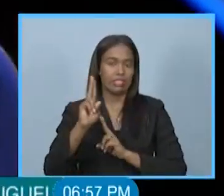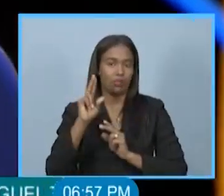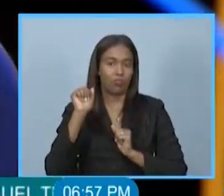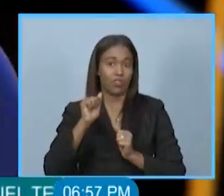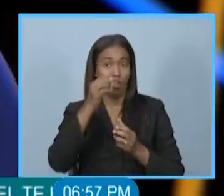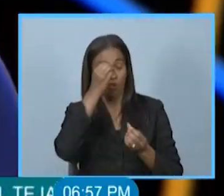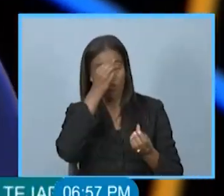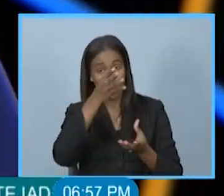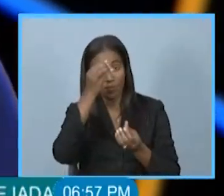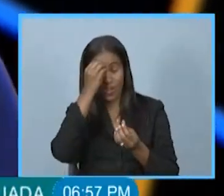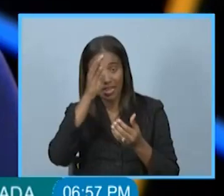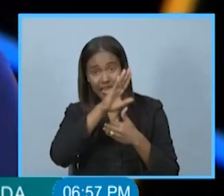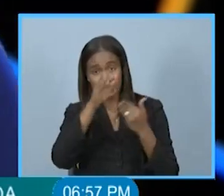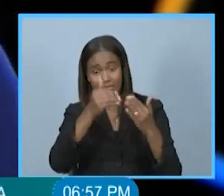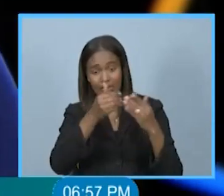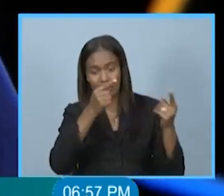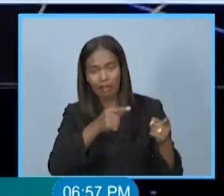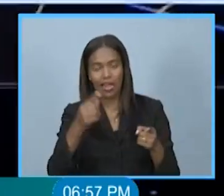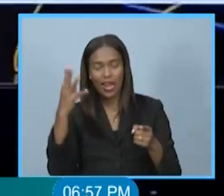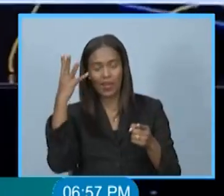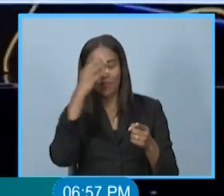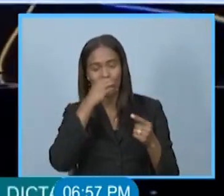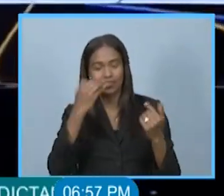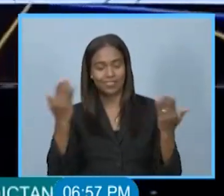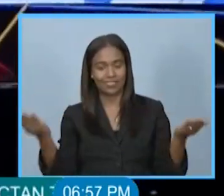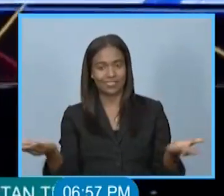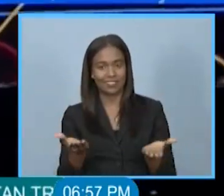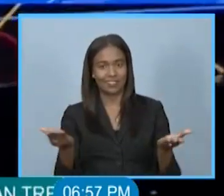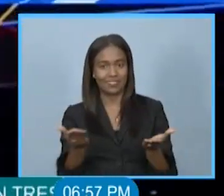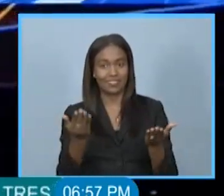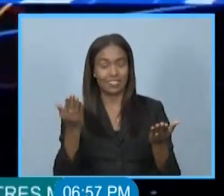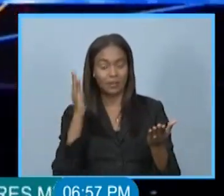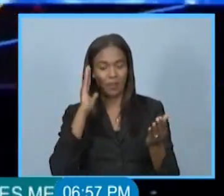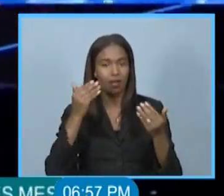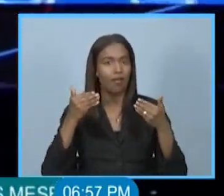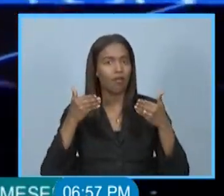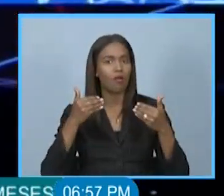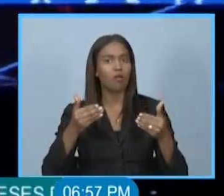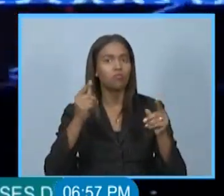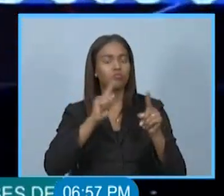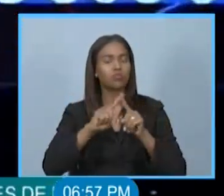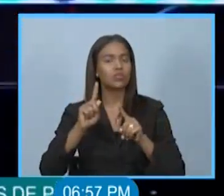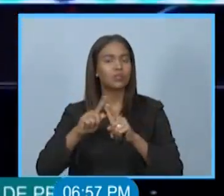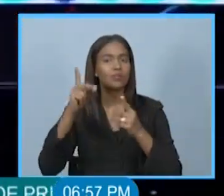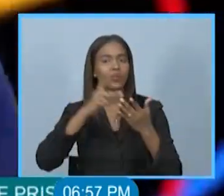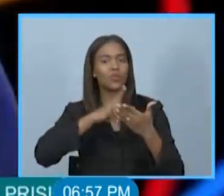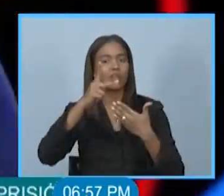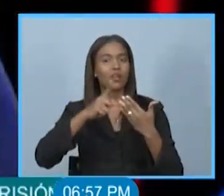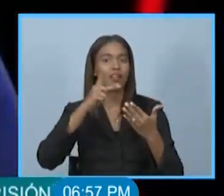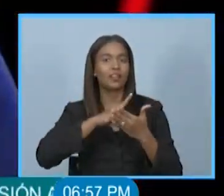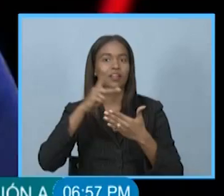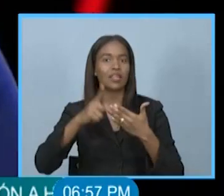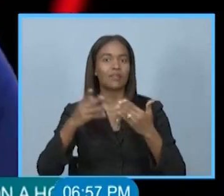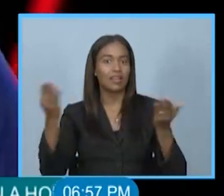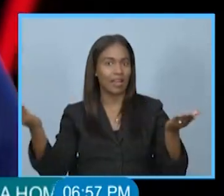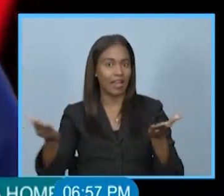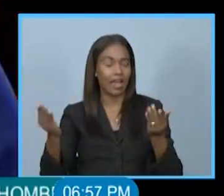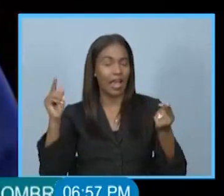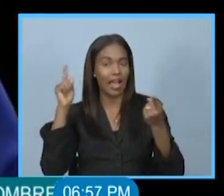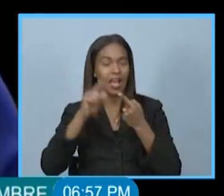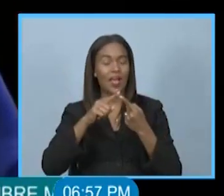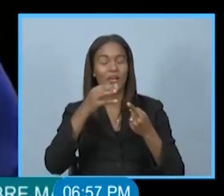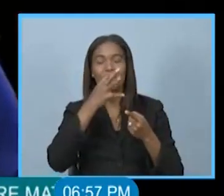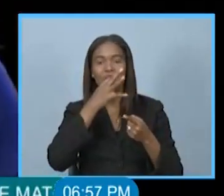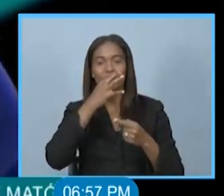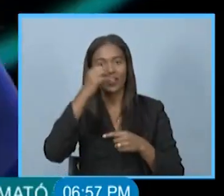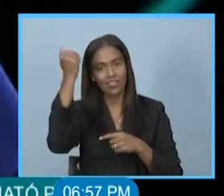informarles de este este hermoso estudio Aquí se estará desarrollando diferentes programas en vivo hasta el